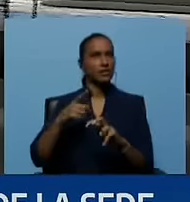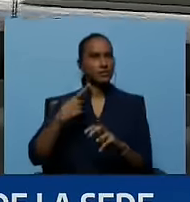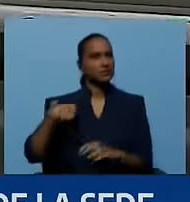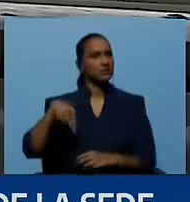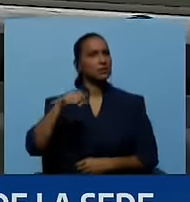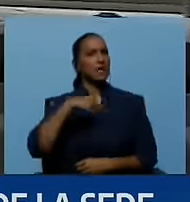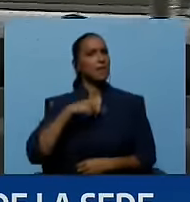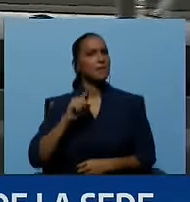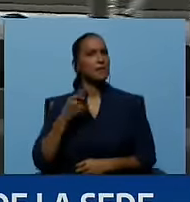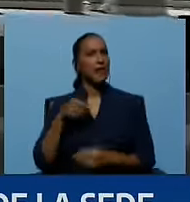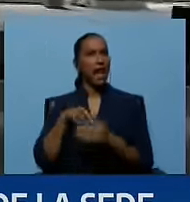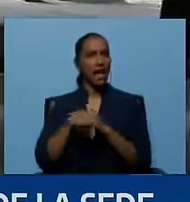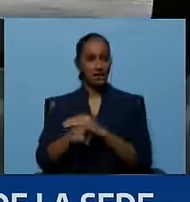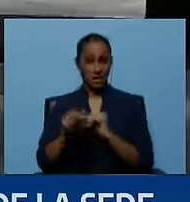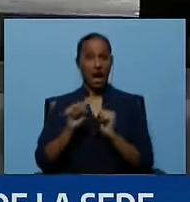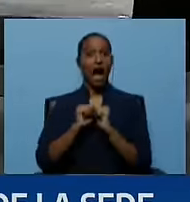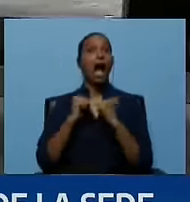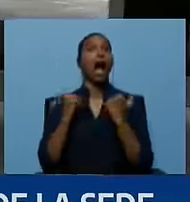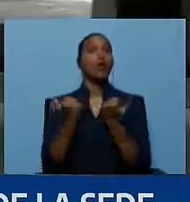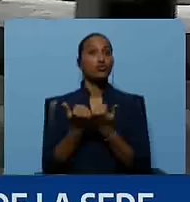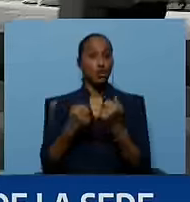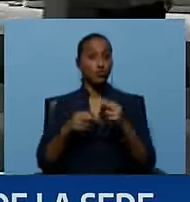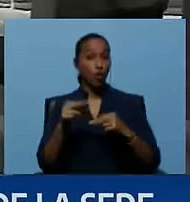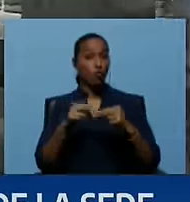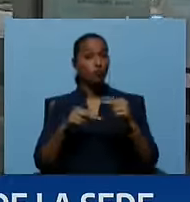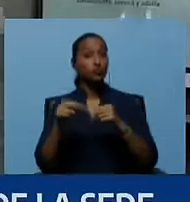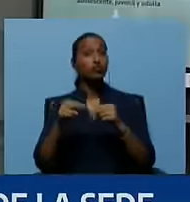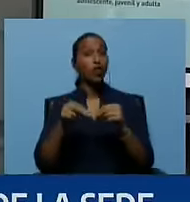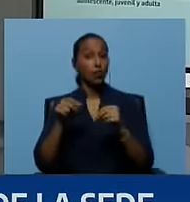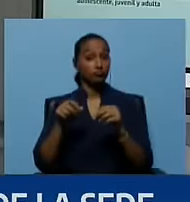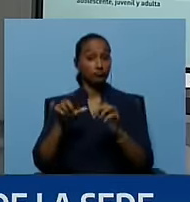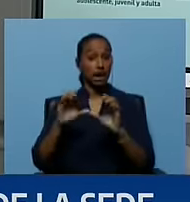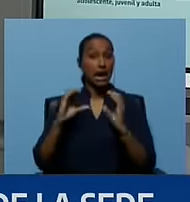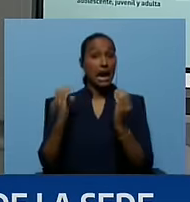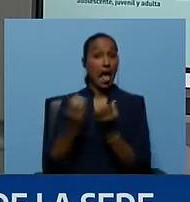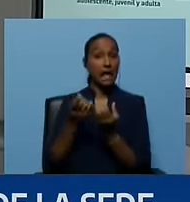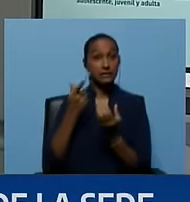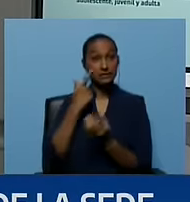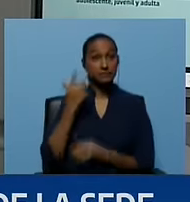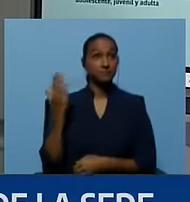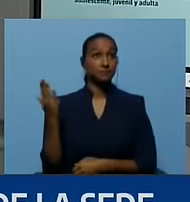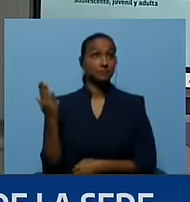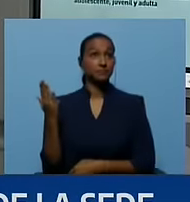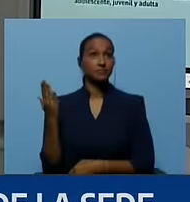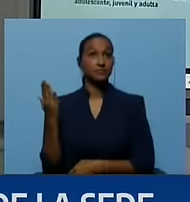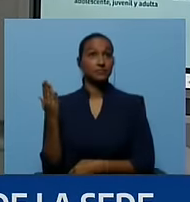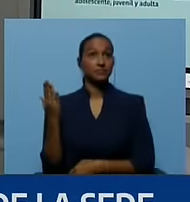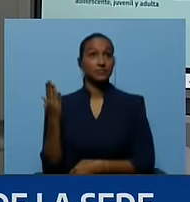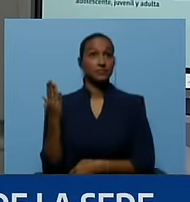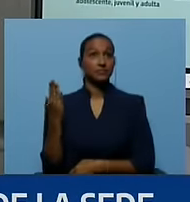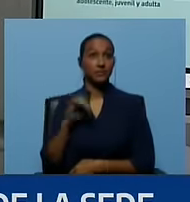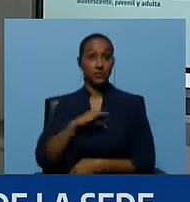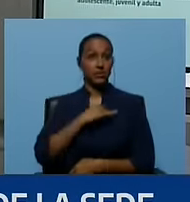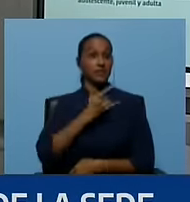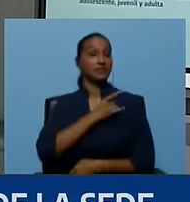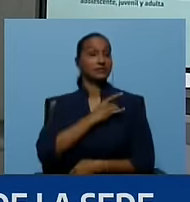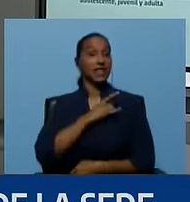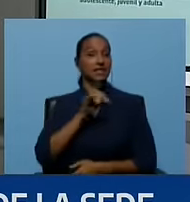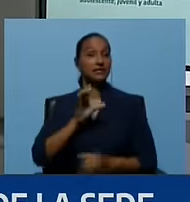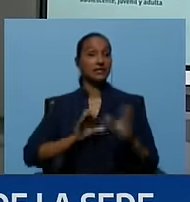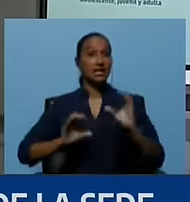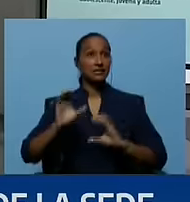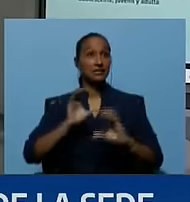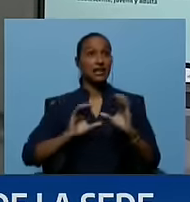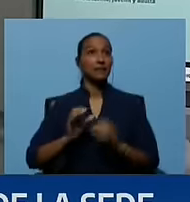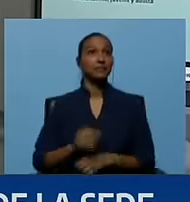primera aula. La primera aula, en presidente. En construcción. Así es. Bienvenido, presidente, a la Universidad de las Ciencias. Me decía que las aulas van